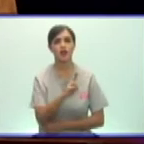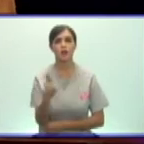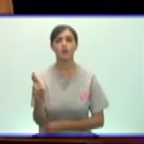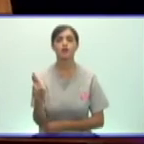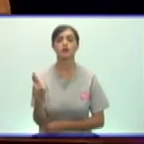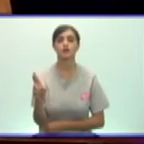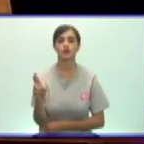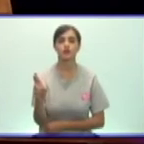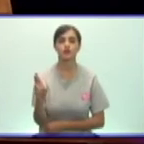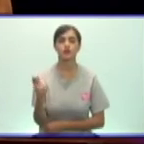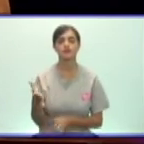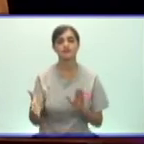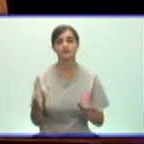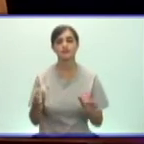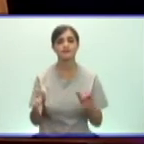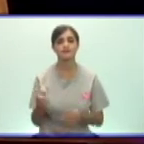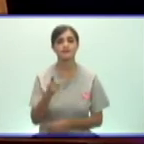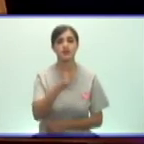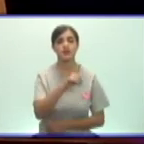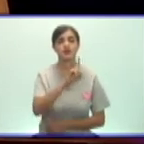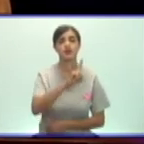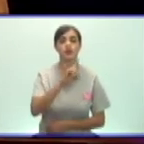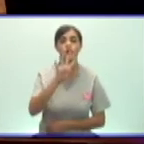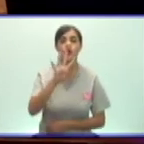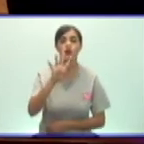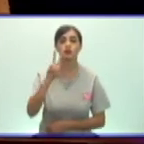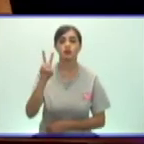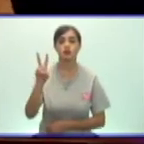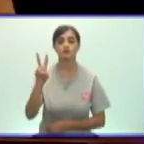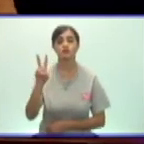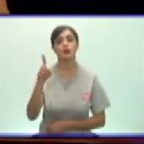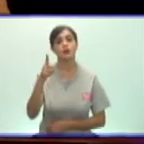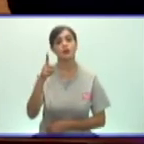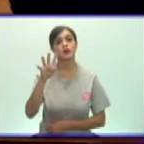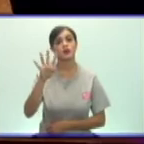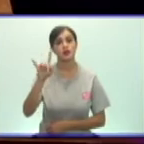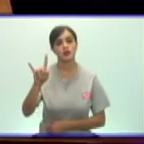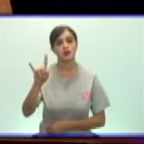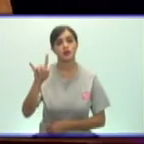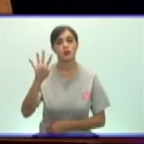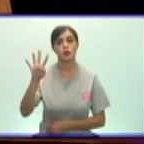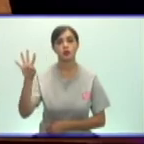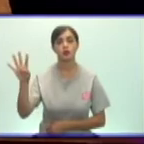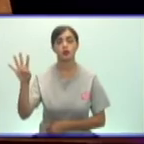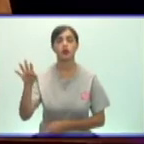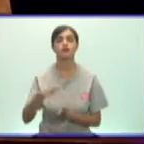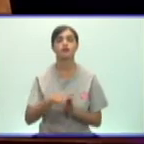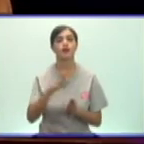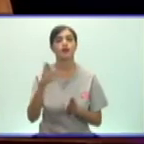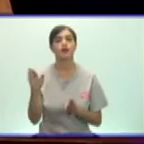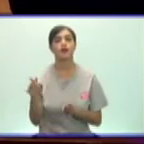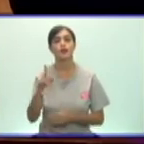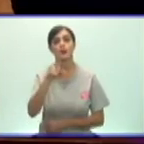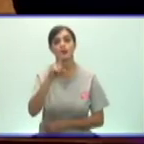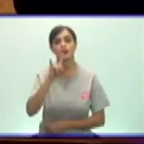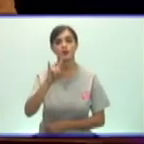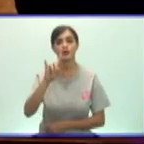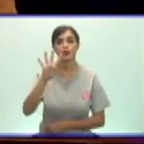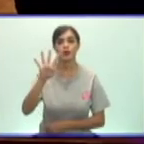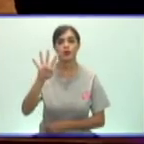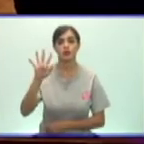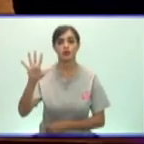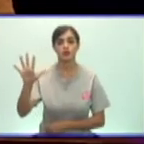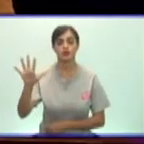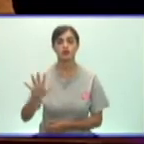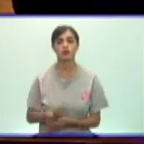entre 1942 y 1944 hasta llegar a 1945 con la derrota total del